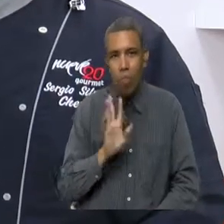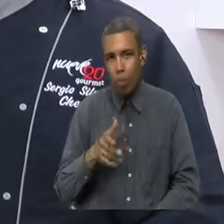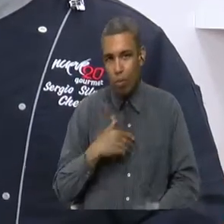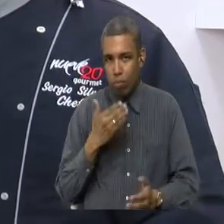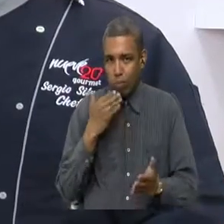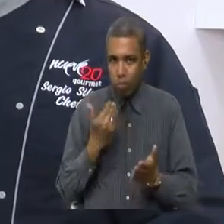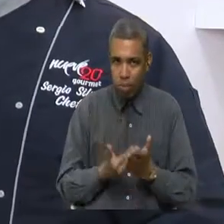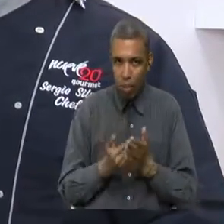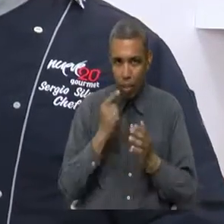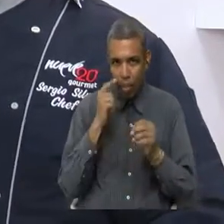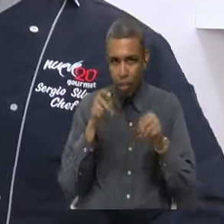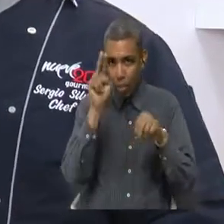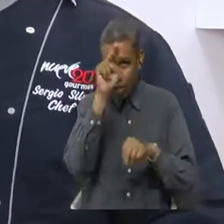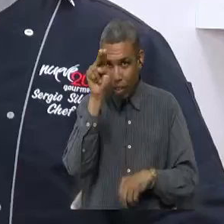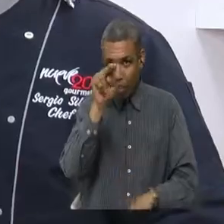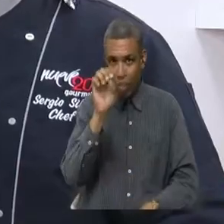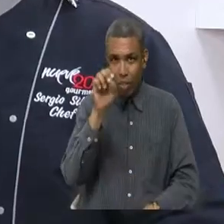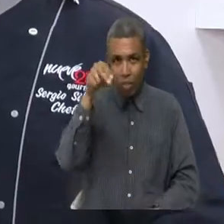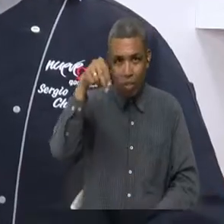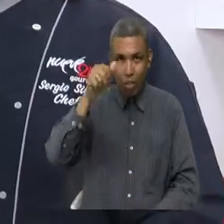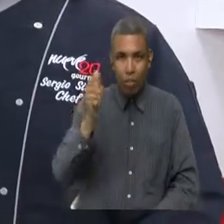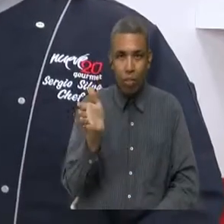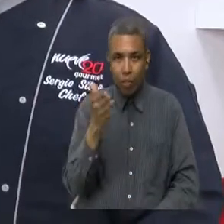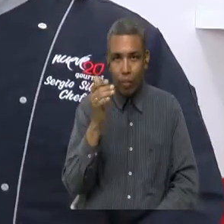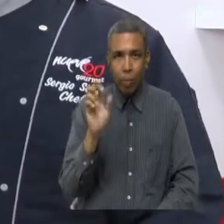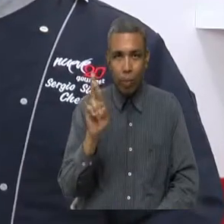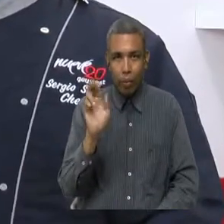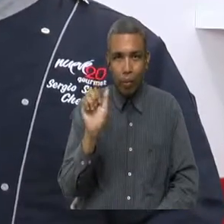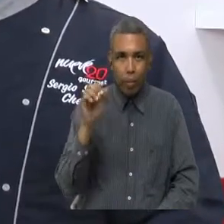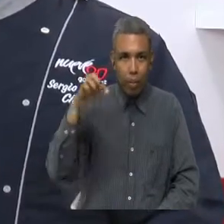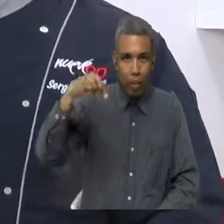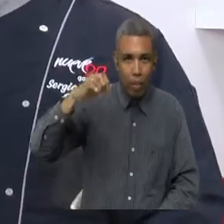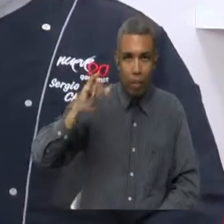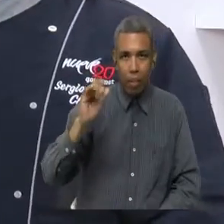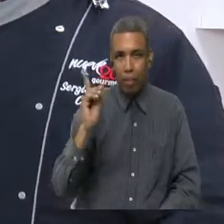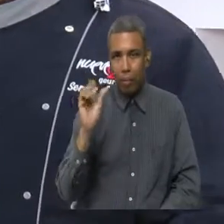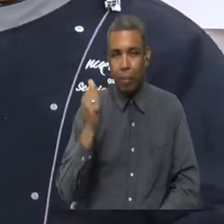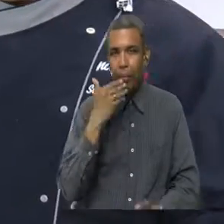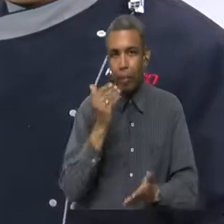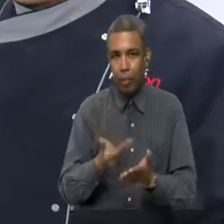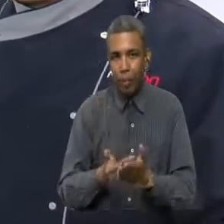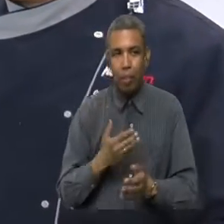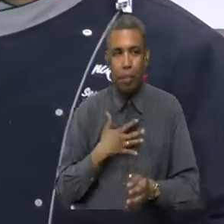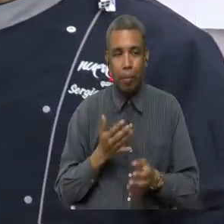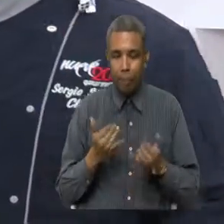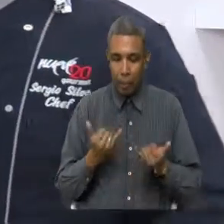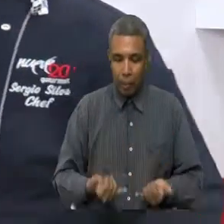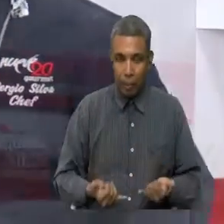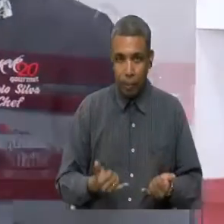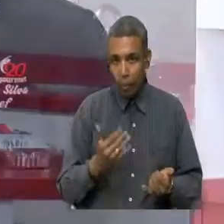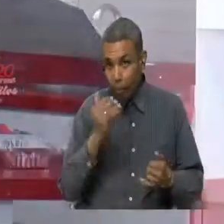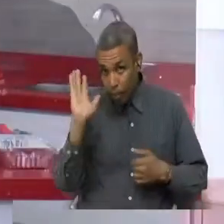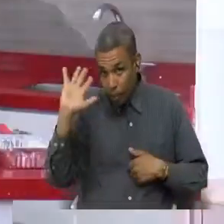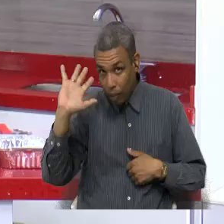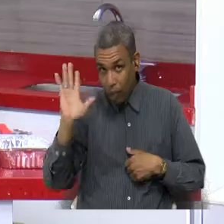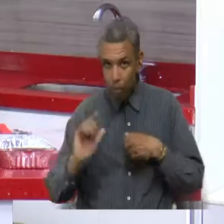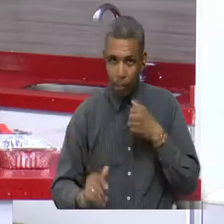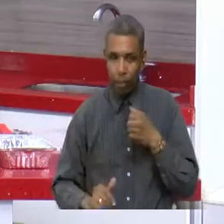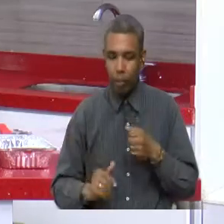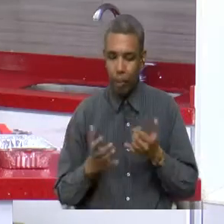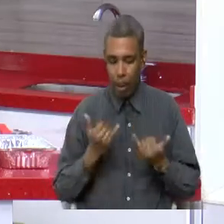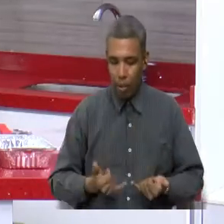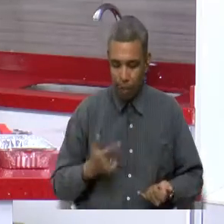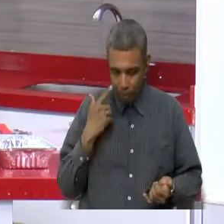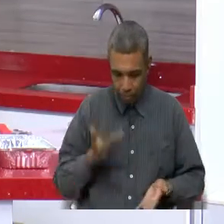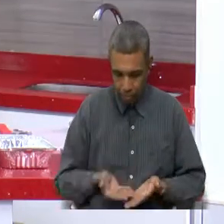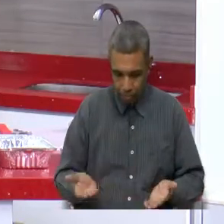Sí, claro. Con gusto, Nora. Dios te bendiga. Besito, mi vida. Ahora sí, manos a la obra. Bueno, a ver, Roshi. La idea es, si